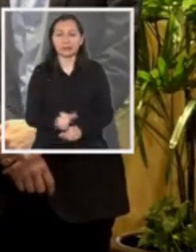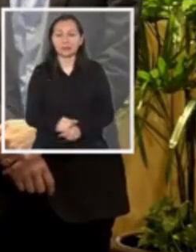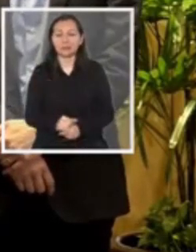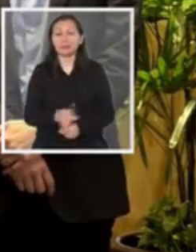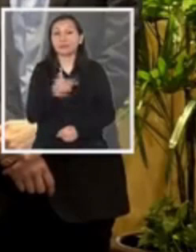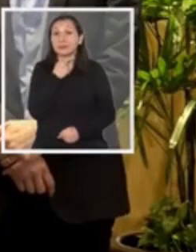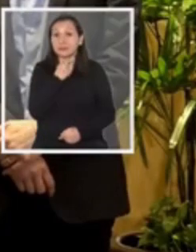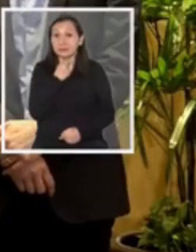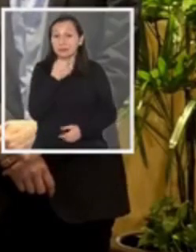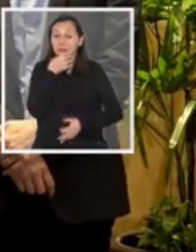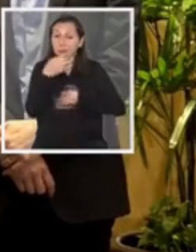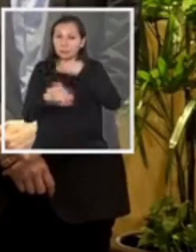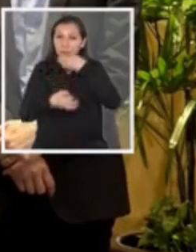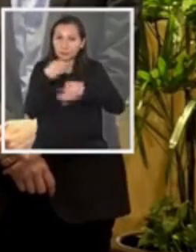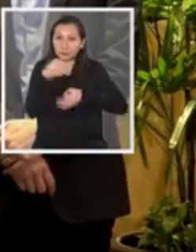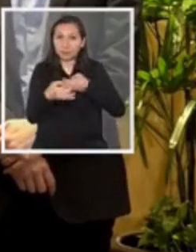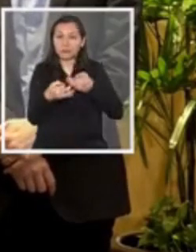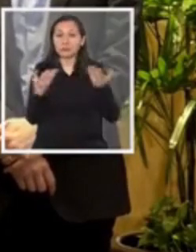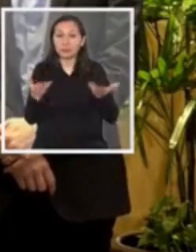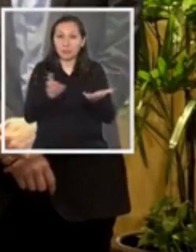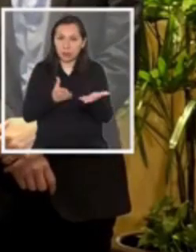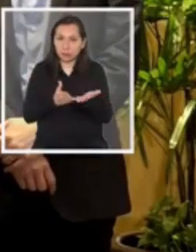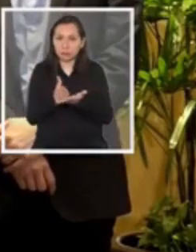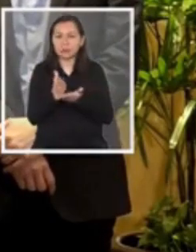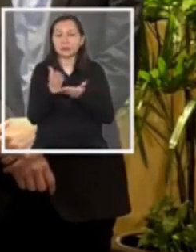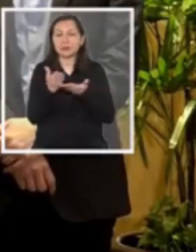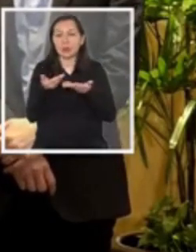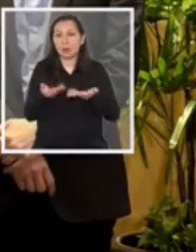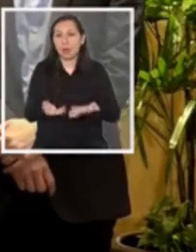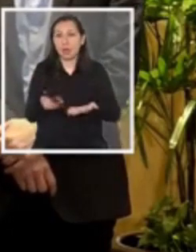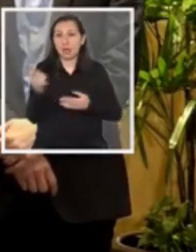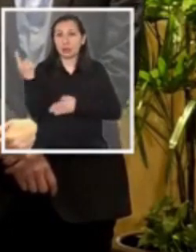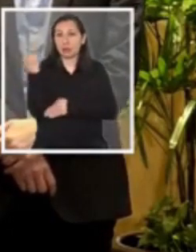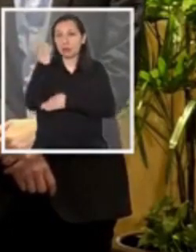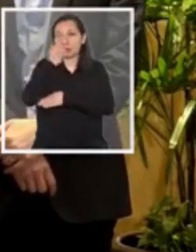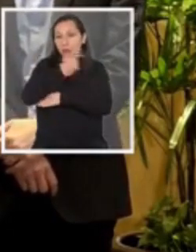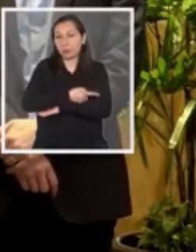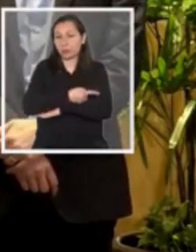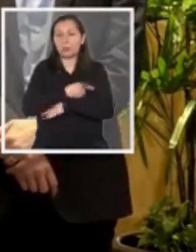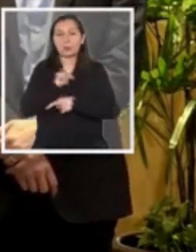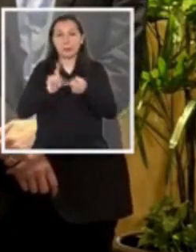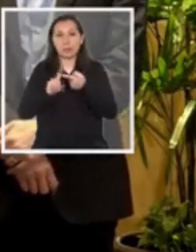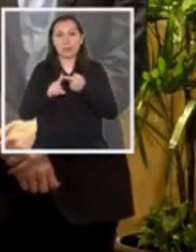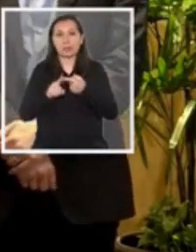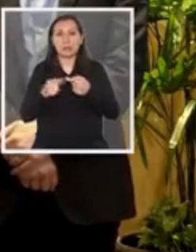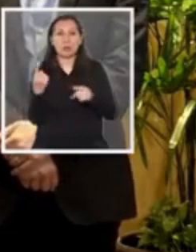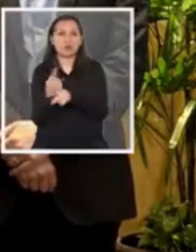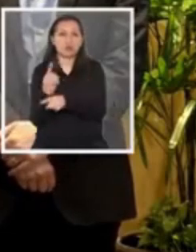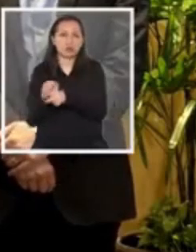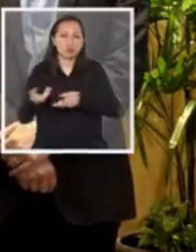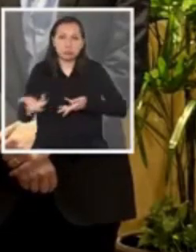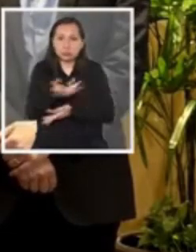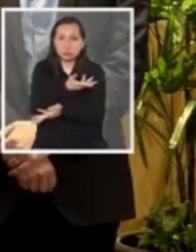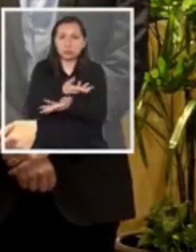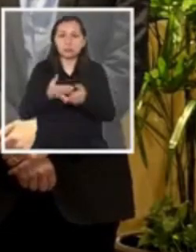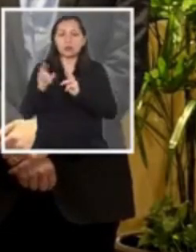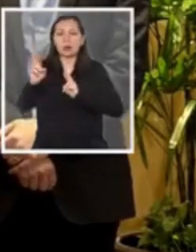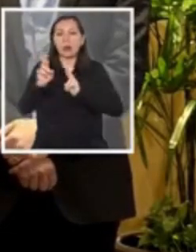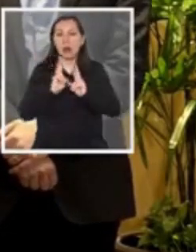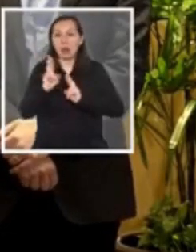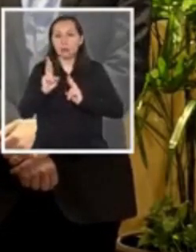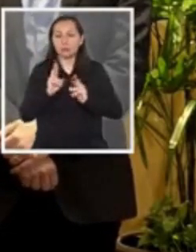Quiero contarles que comenzamos esta jornada participando en un conversatorio sobre la